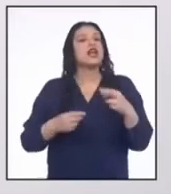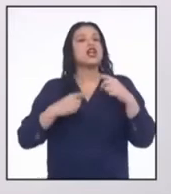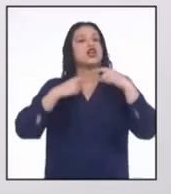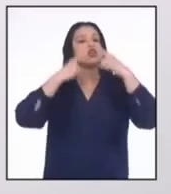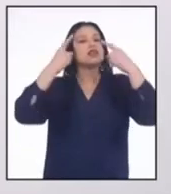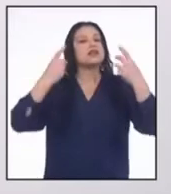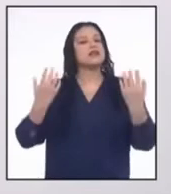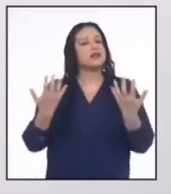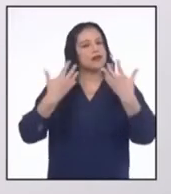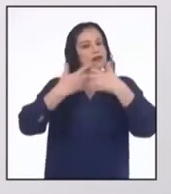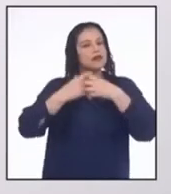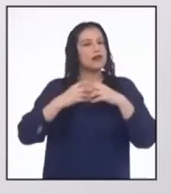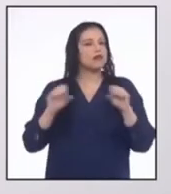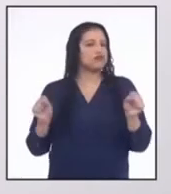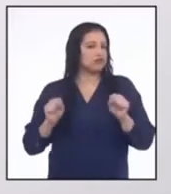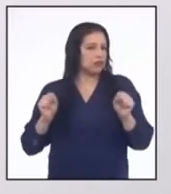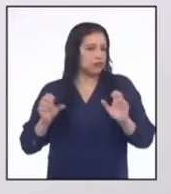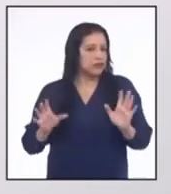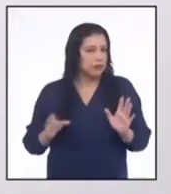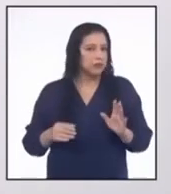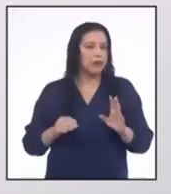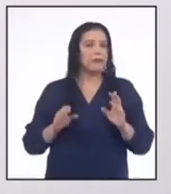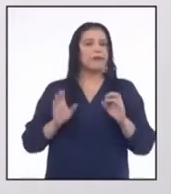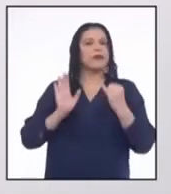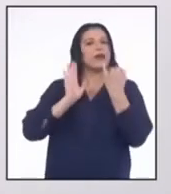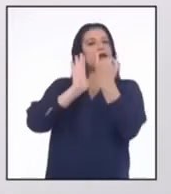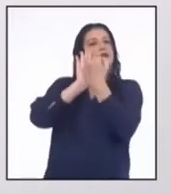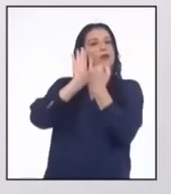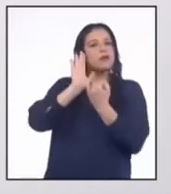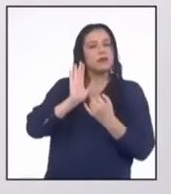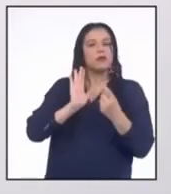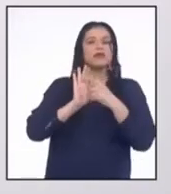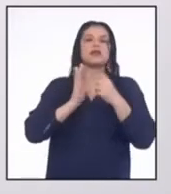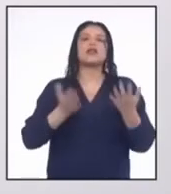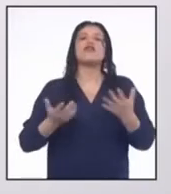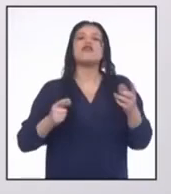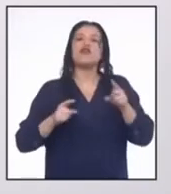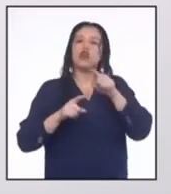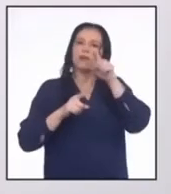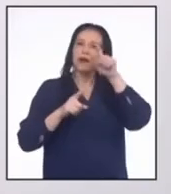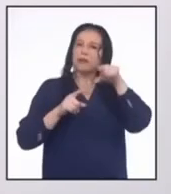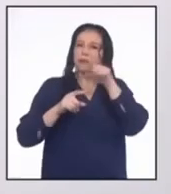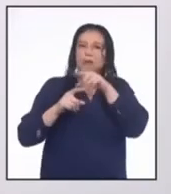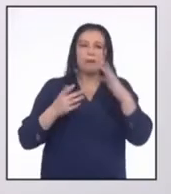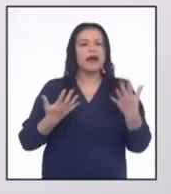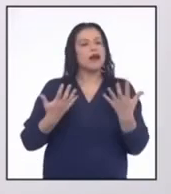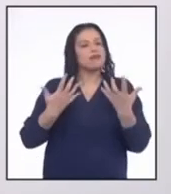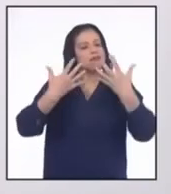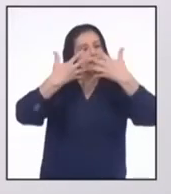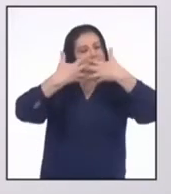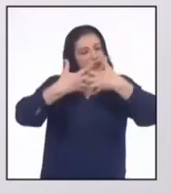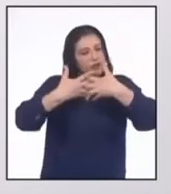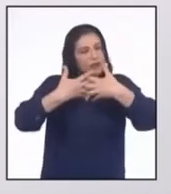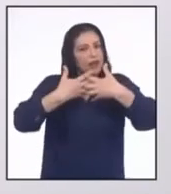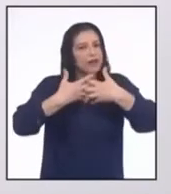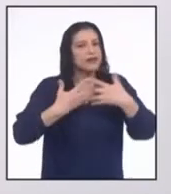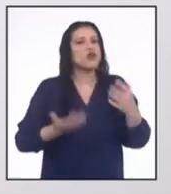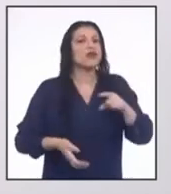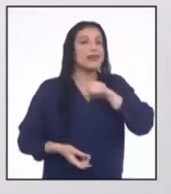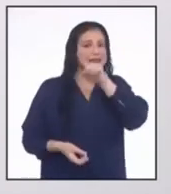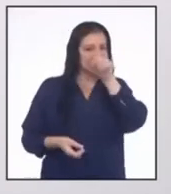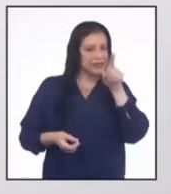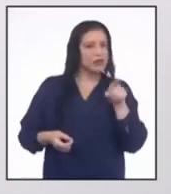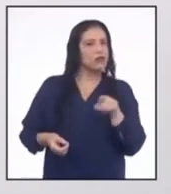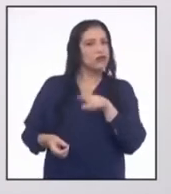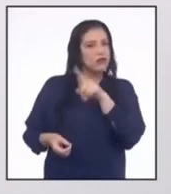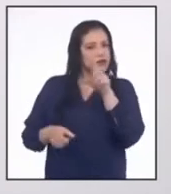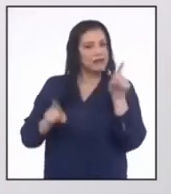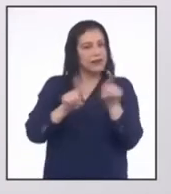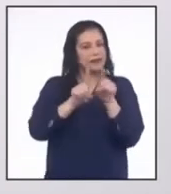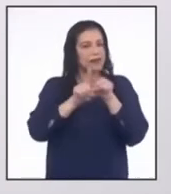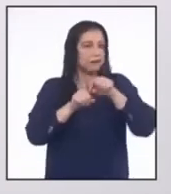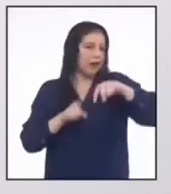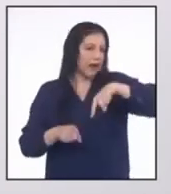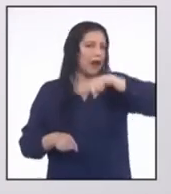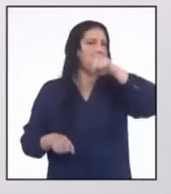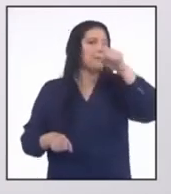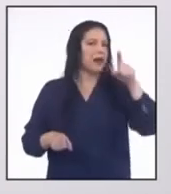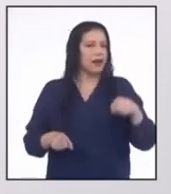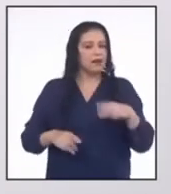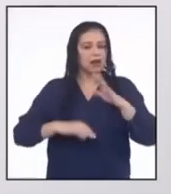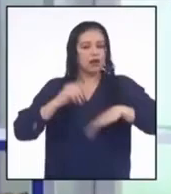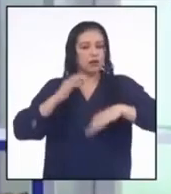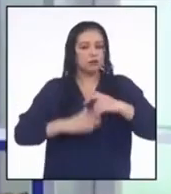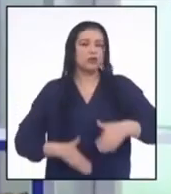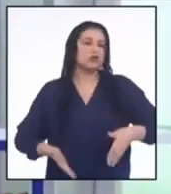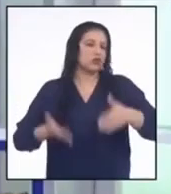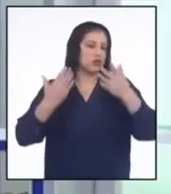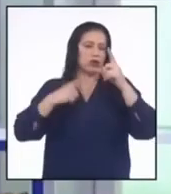con los sismos. Figuras y formas geométricas del contexto relacionadas con la circunferencia y la parábola en